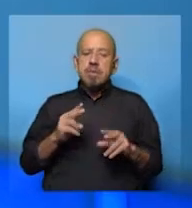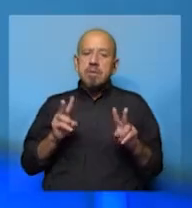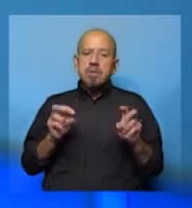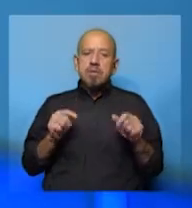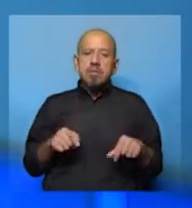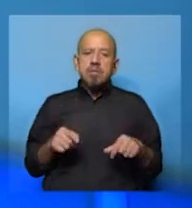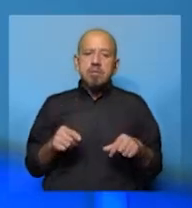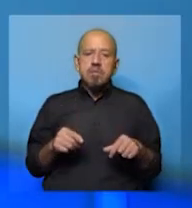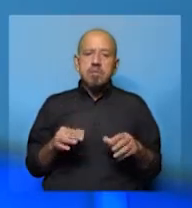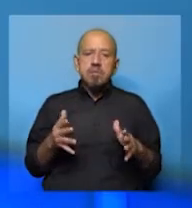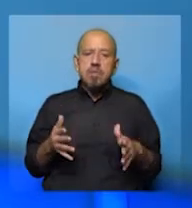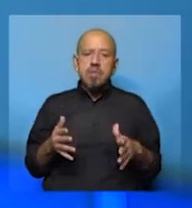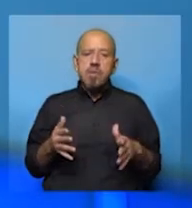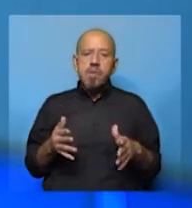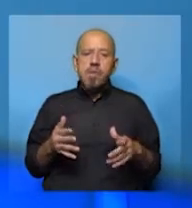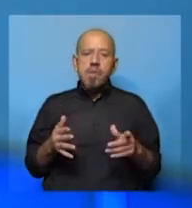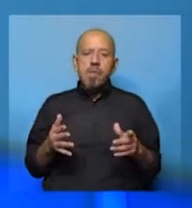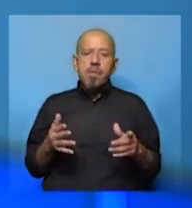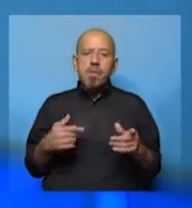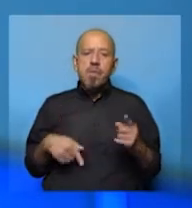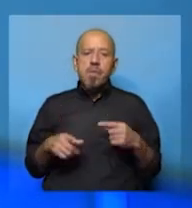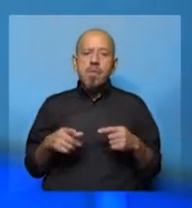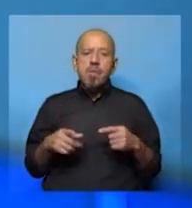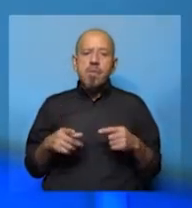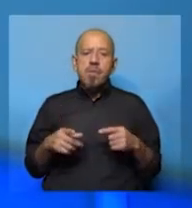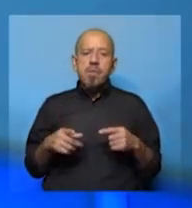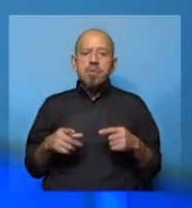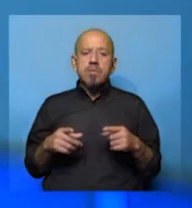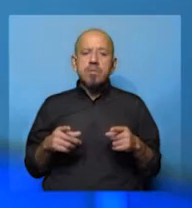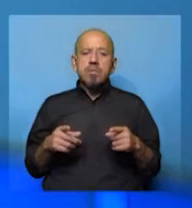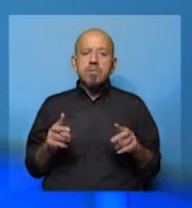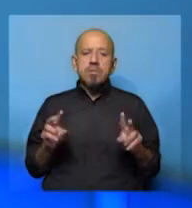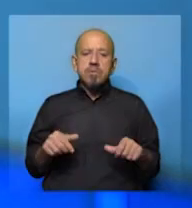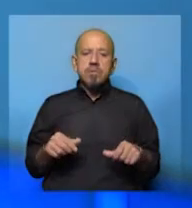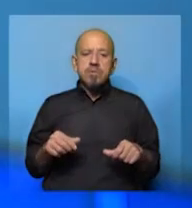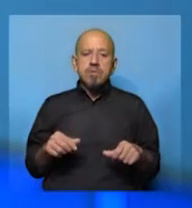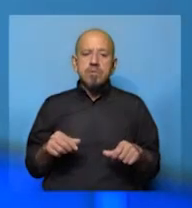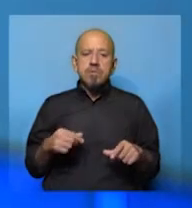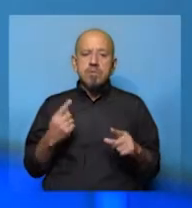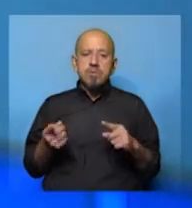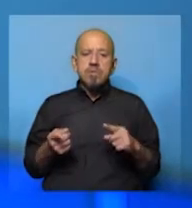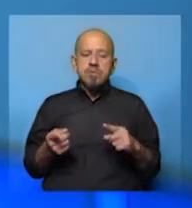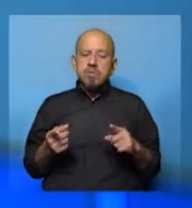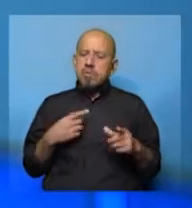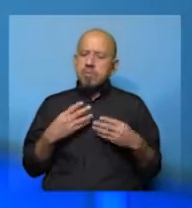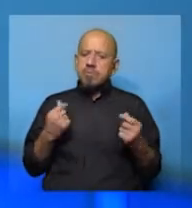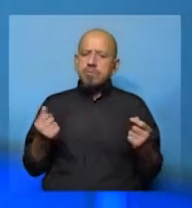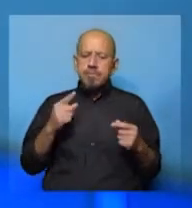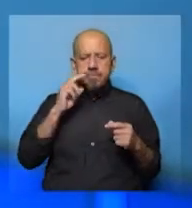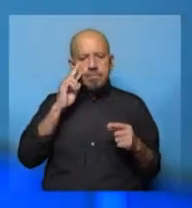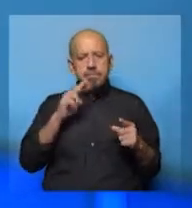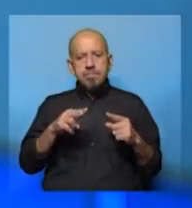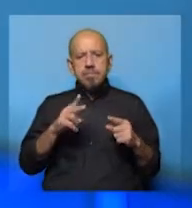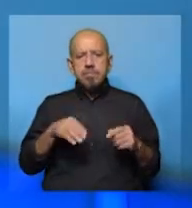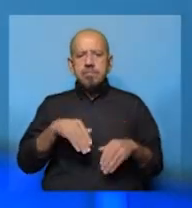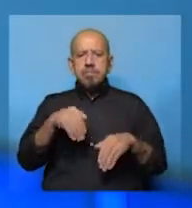analizar vinculado con la corresponsabilidad Yo viv igual otras cosas el último año no el último año que era año